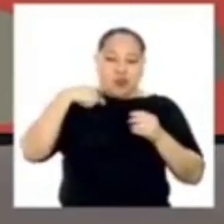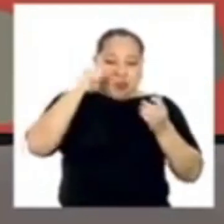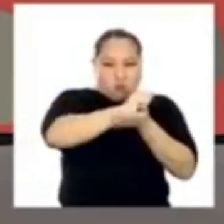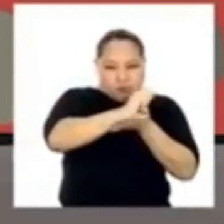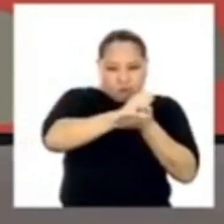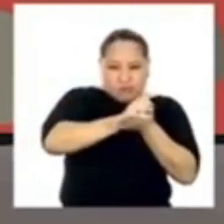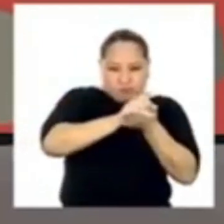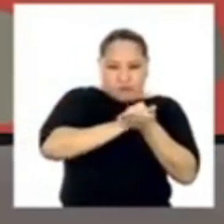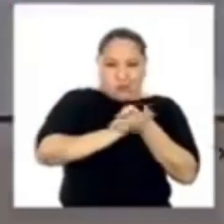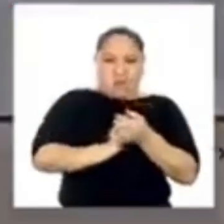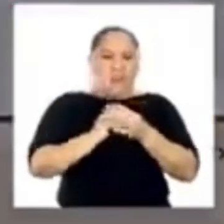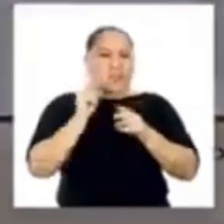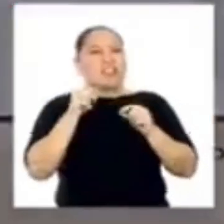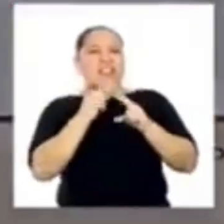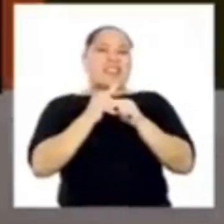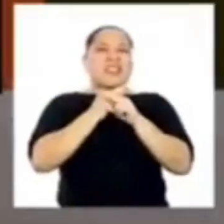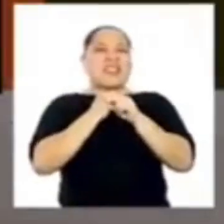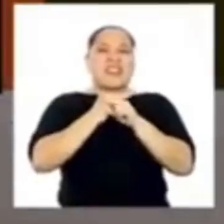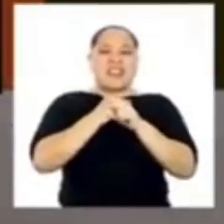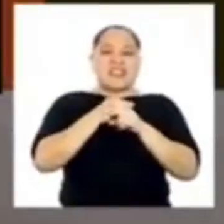en mi cuaderno investigador. ¡Cocó!